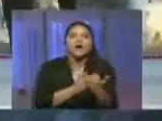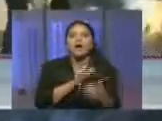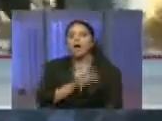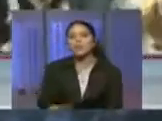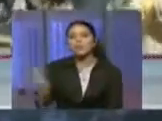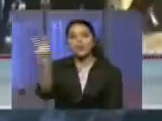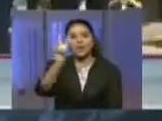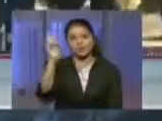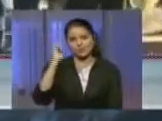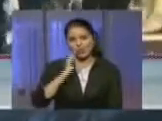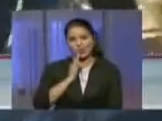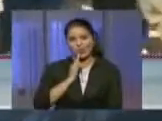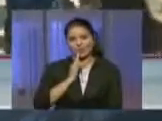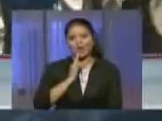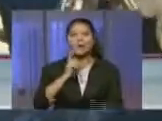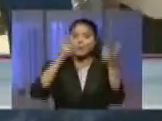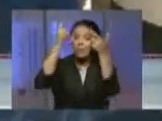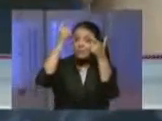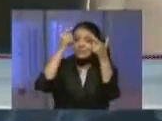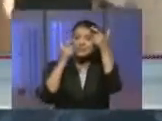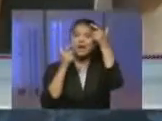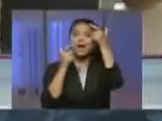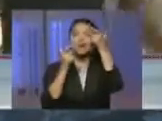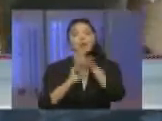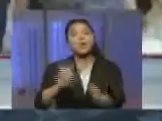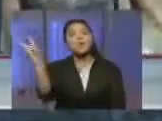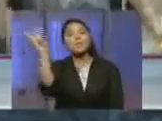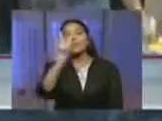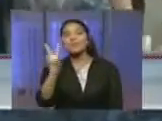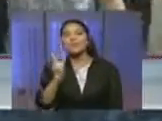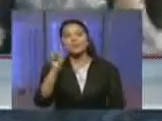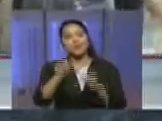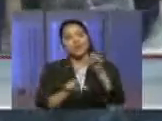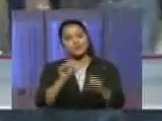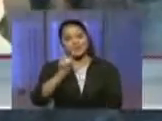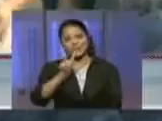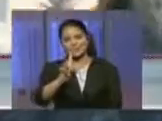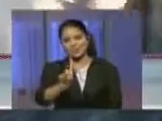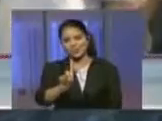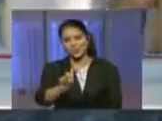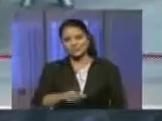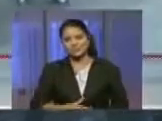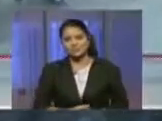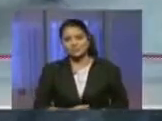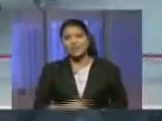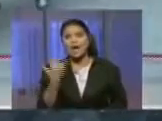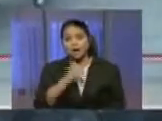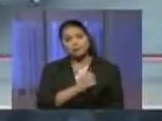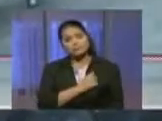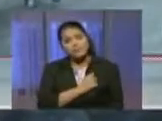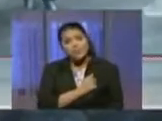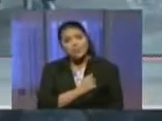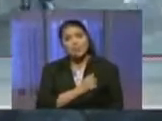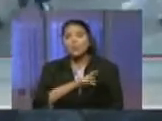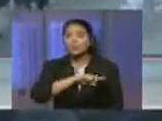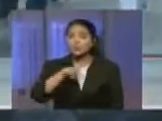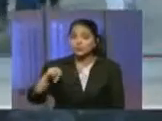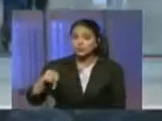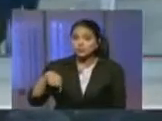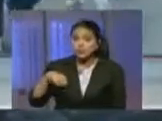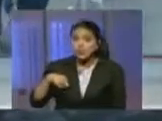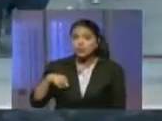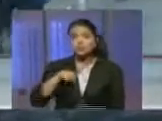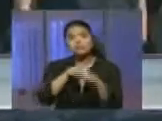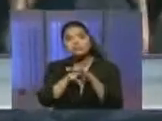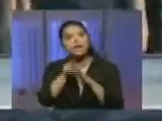Bolívar por Chávez por la Venezuela del siglo XX hay cariño cuando nosotros pasamos por